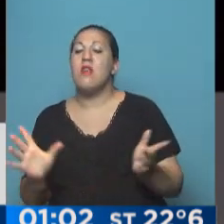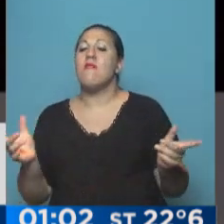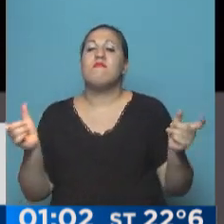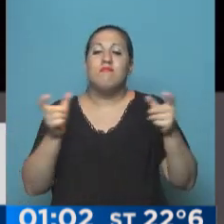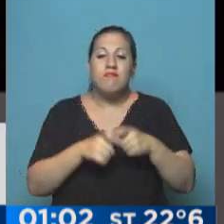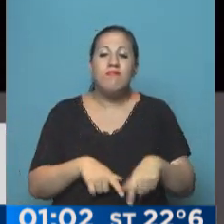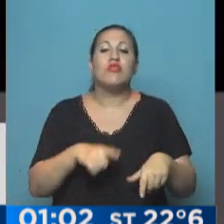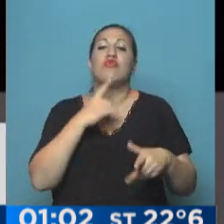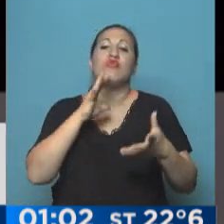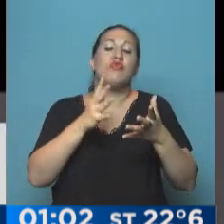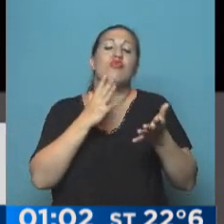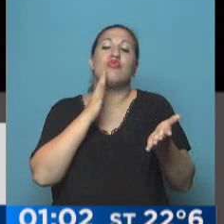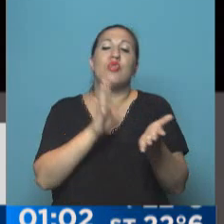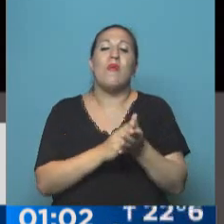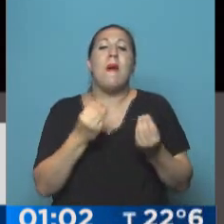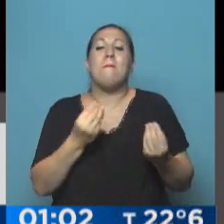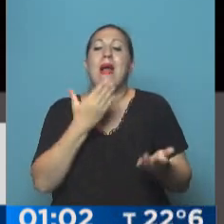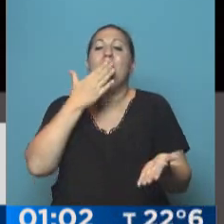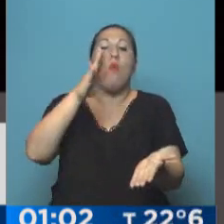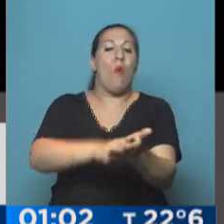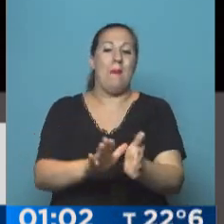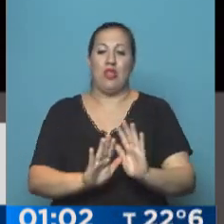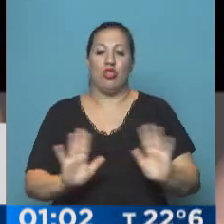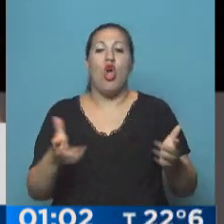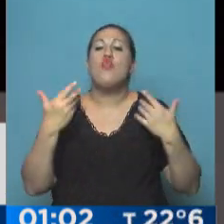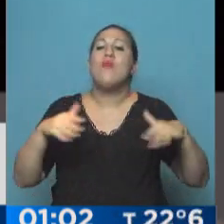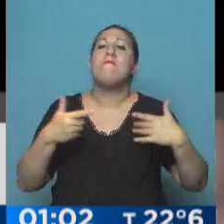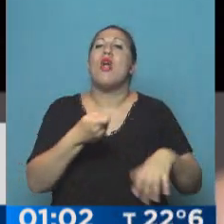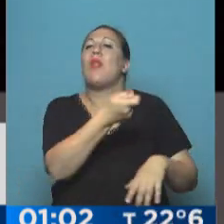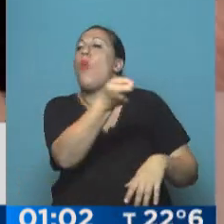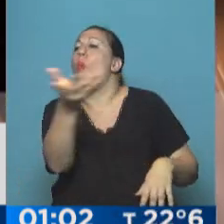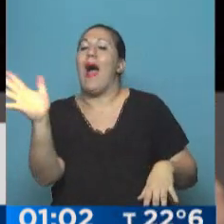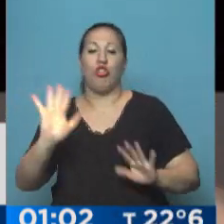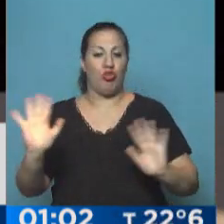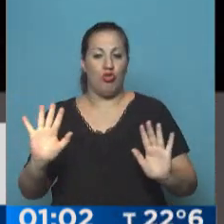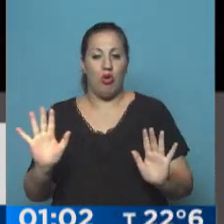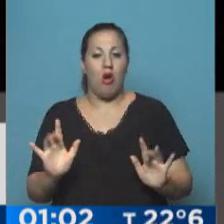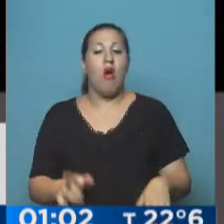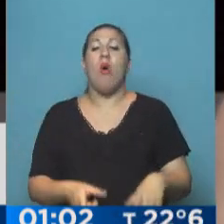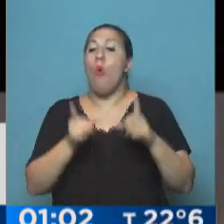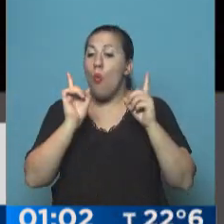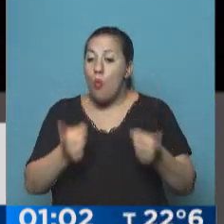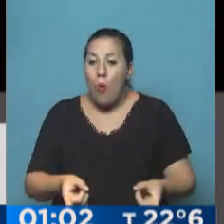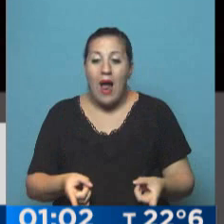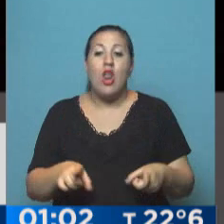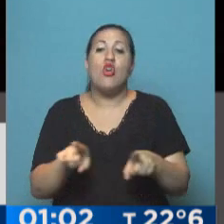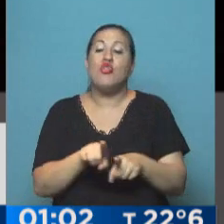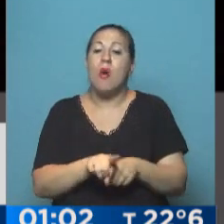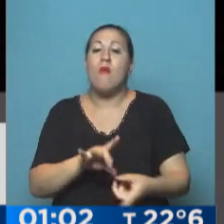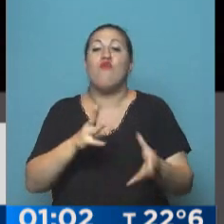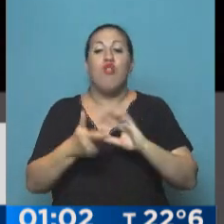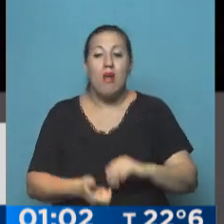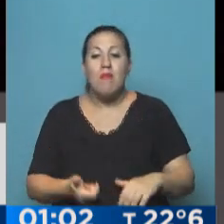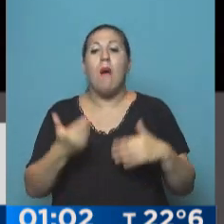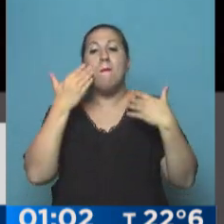de investidura para tomar un juramento, no importa cuántos hayan. Así que lo hacemos como modo de